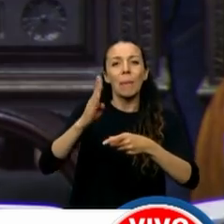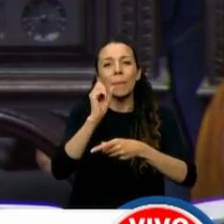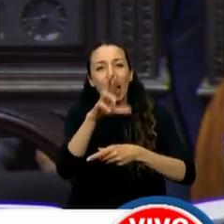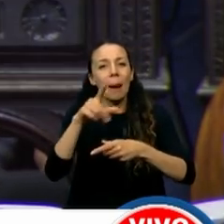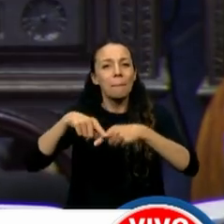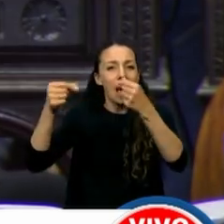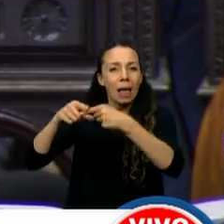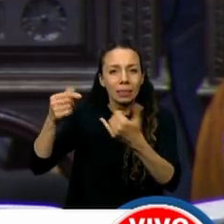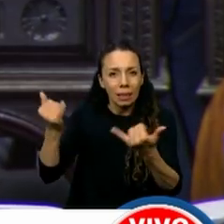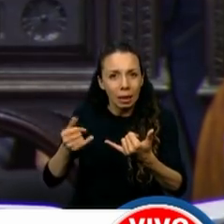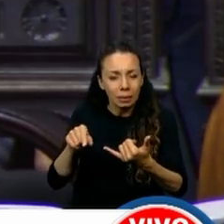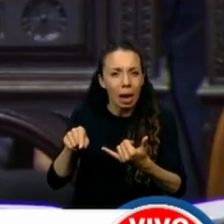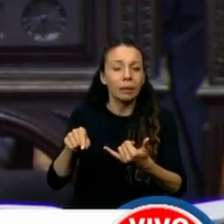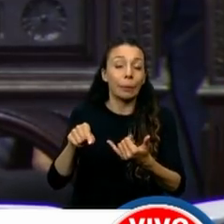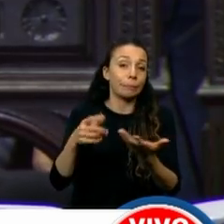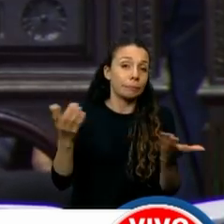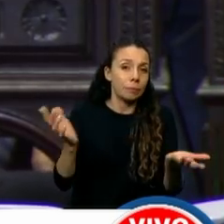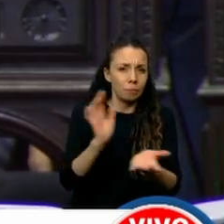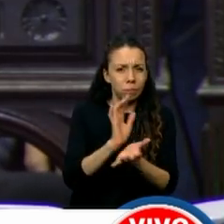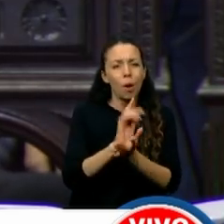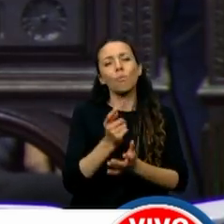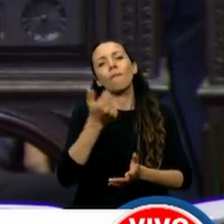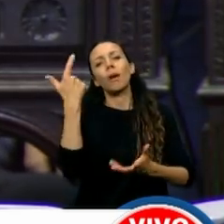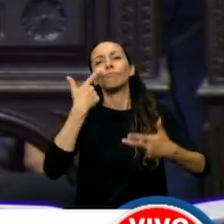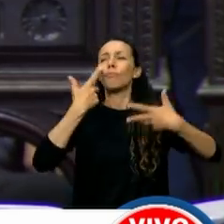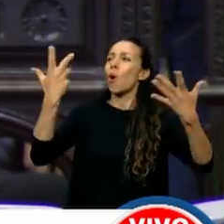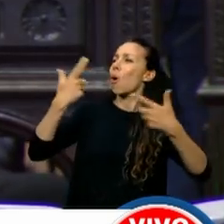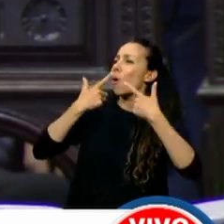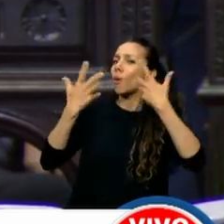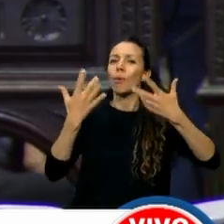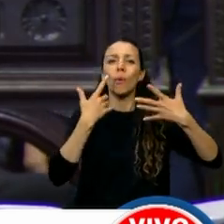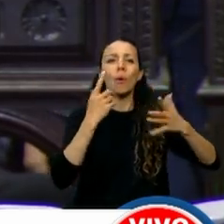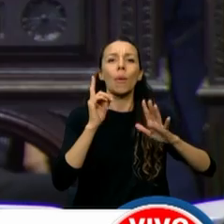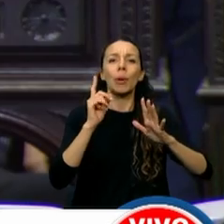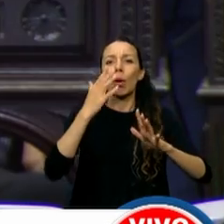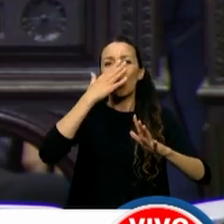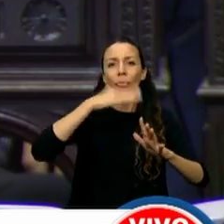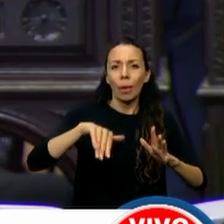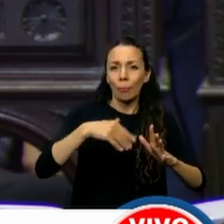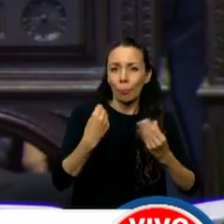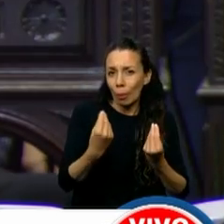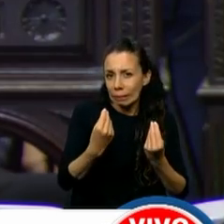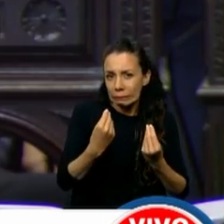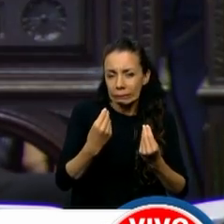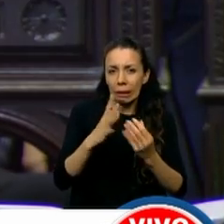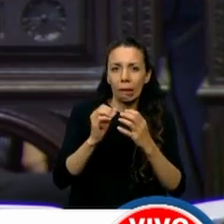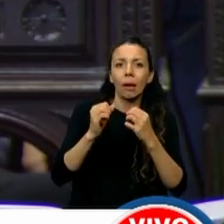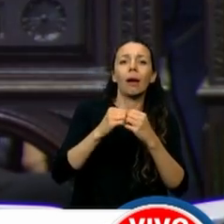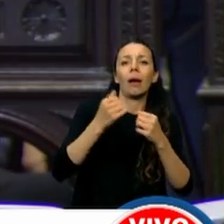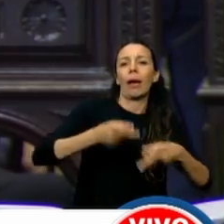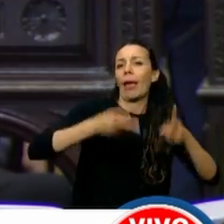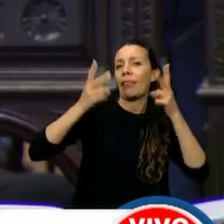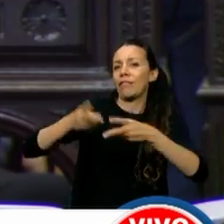ya terminado es fácil hacer este tipo de cosas y después disfrazarse de enredadera con semejante cobertura mediática y también con